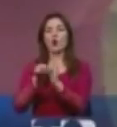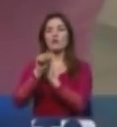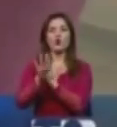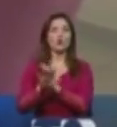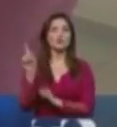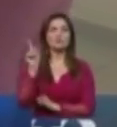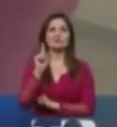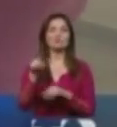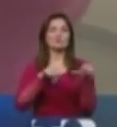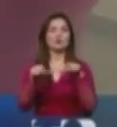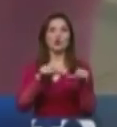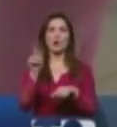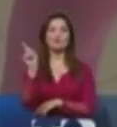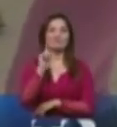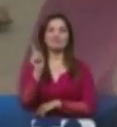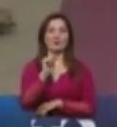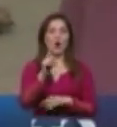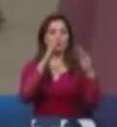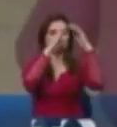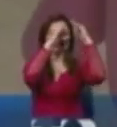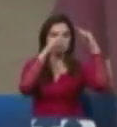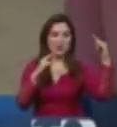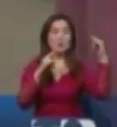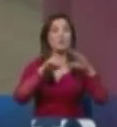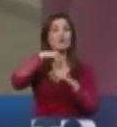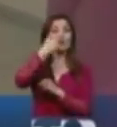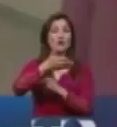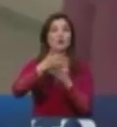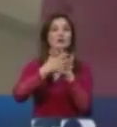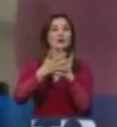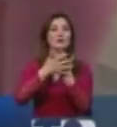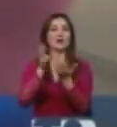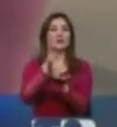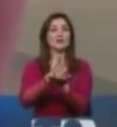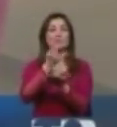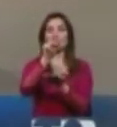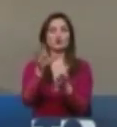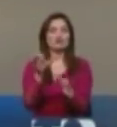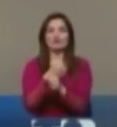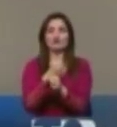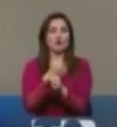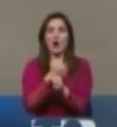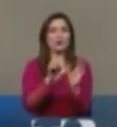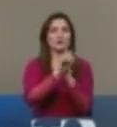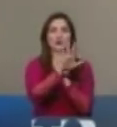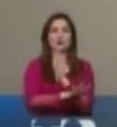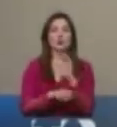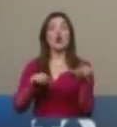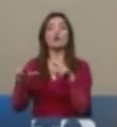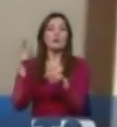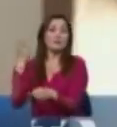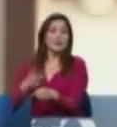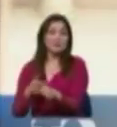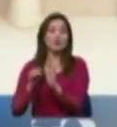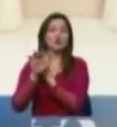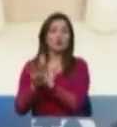donaciones en este lugar debido a que ya existen estos centros temporales de tránsito. También es importante mencionar que en este lugar